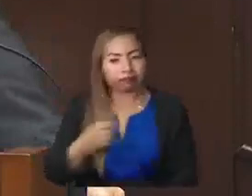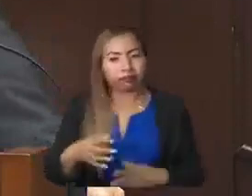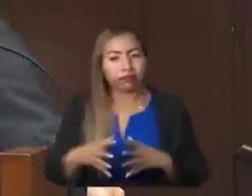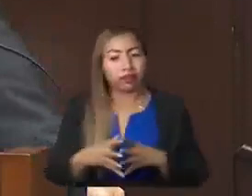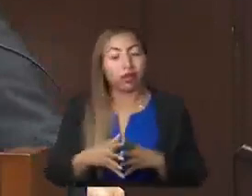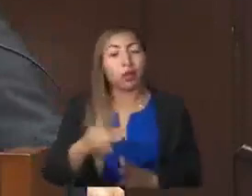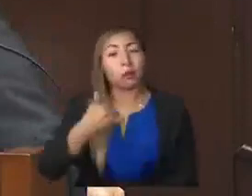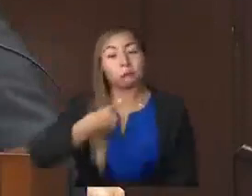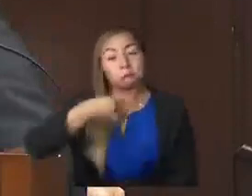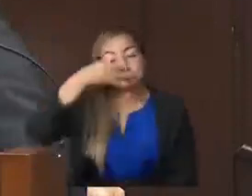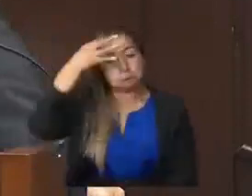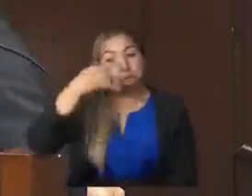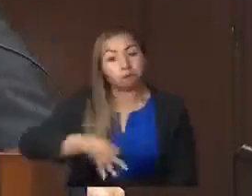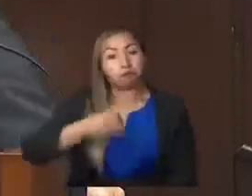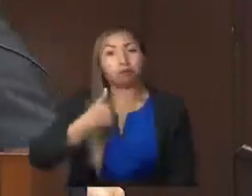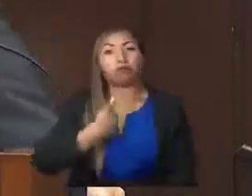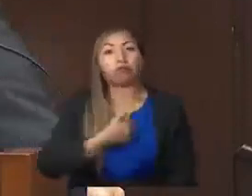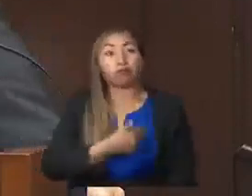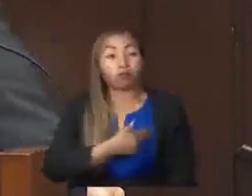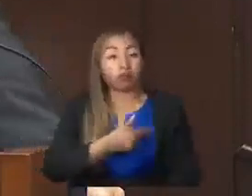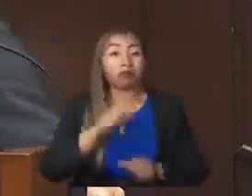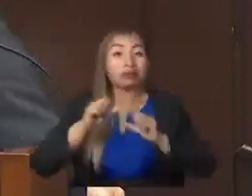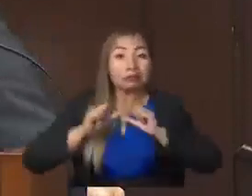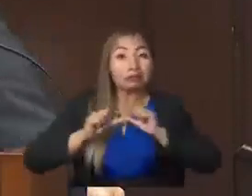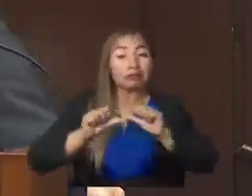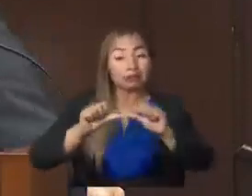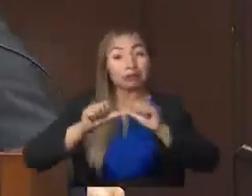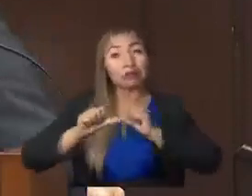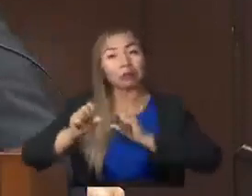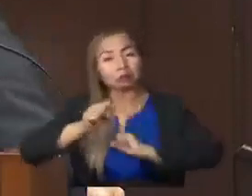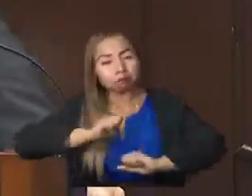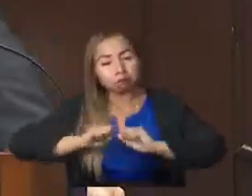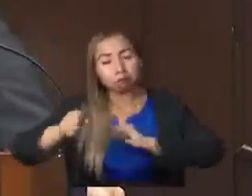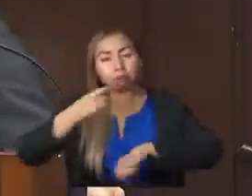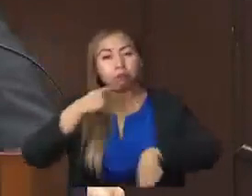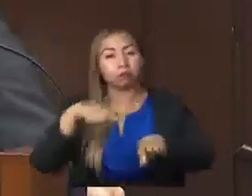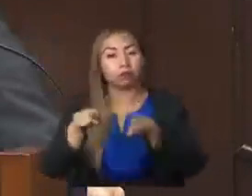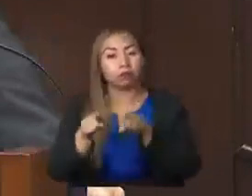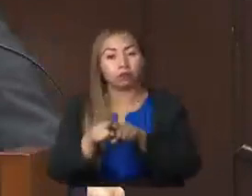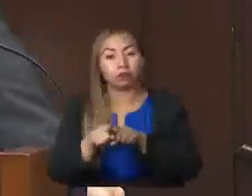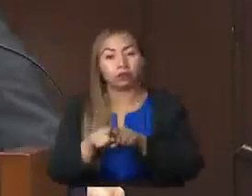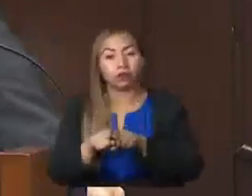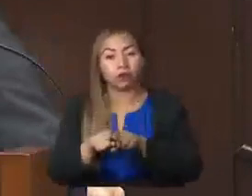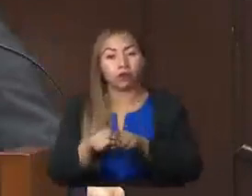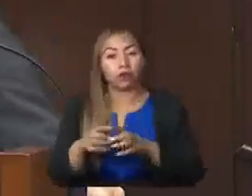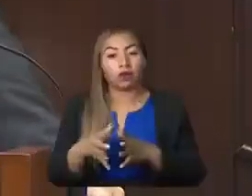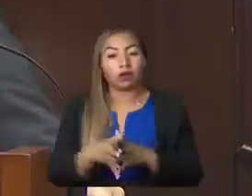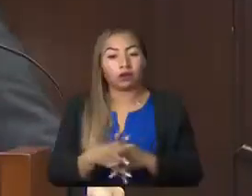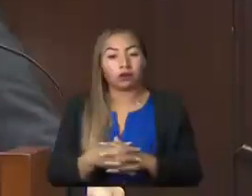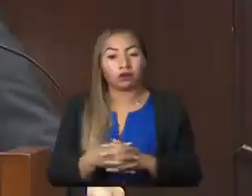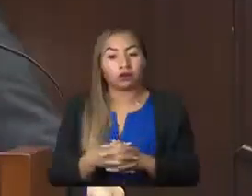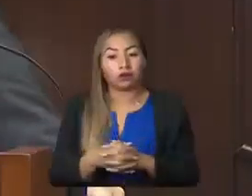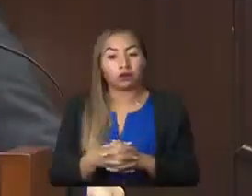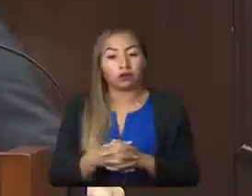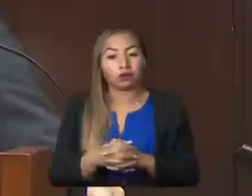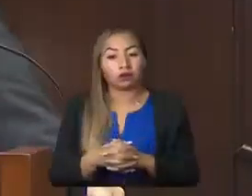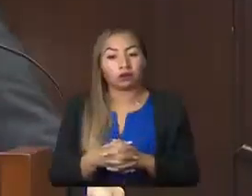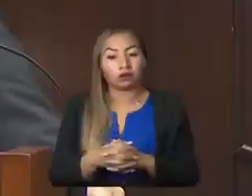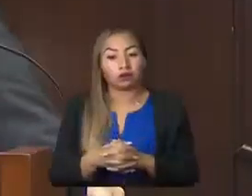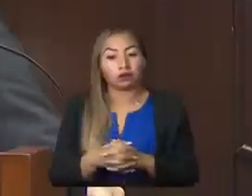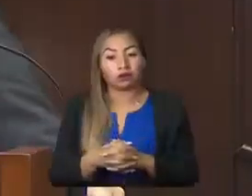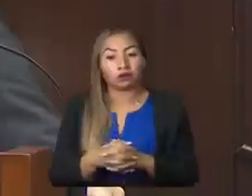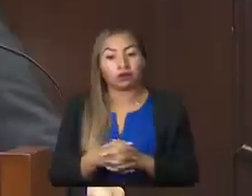que hemos sembrado el paradigma de un Parlamento proactivo e inclusivo